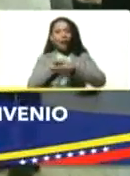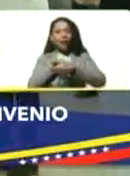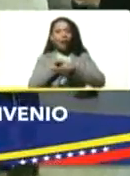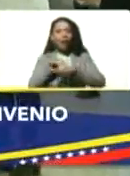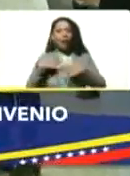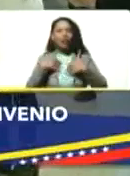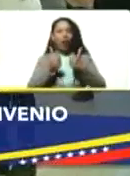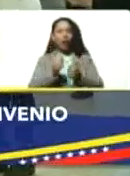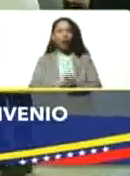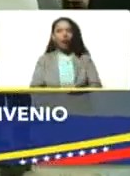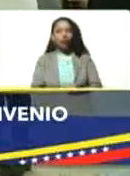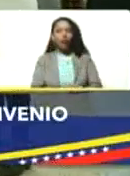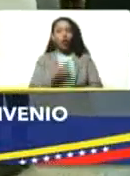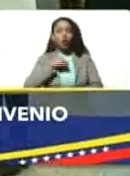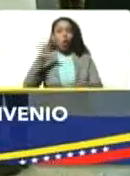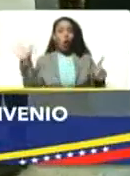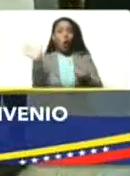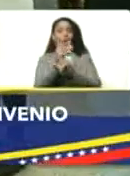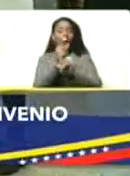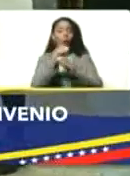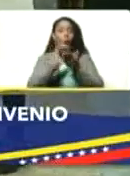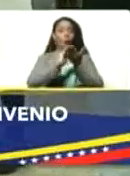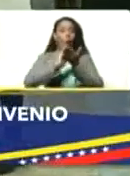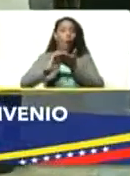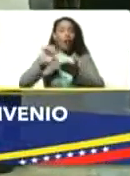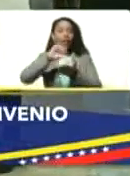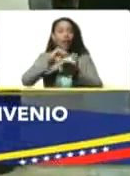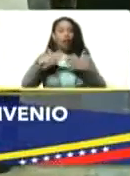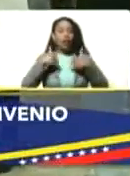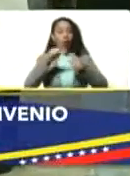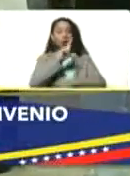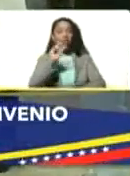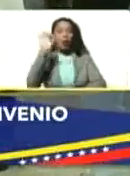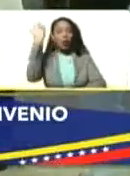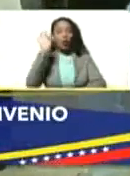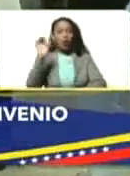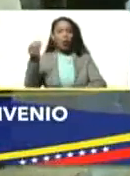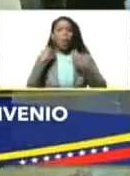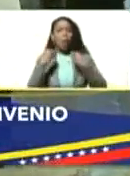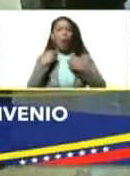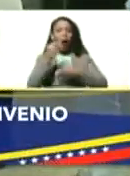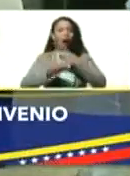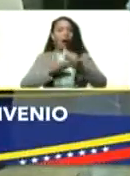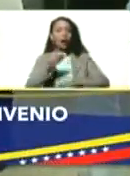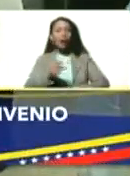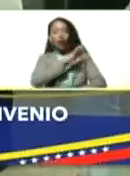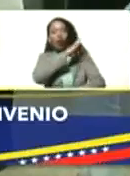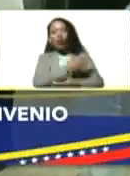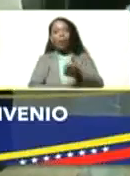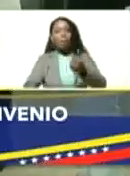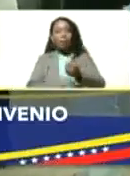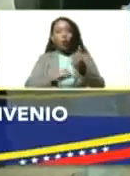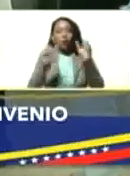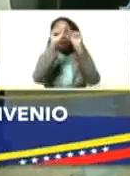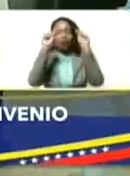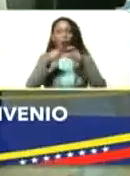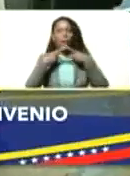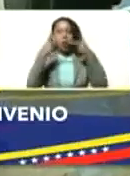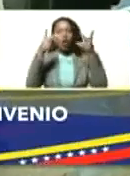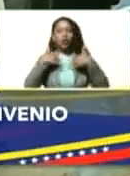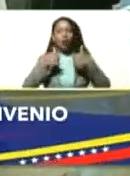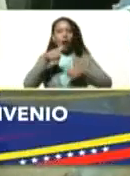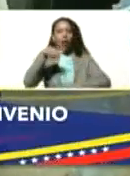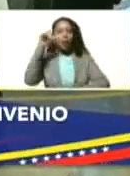Gutiérrez, logramos recuperar nuestro centro de salud 100% para garantizar el fortalecimiento del sistema público de salud en